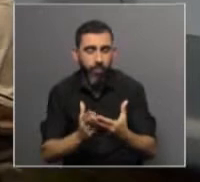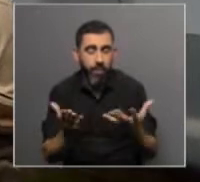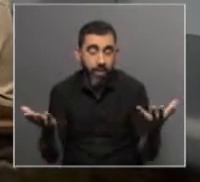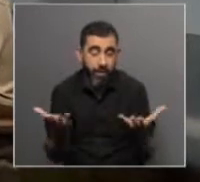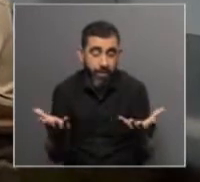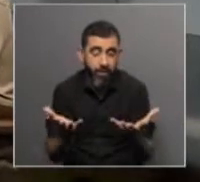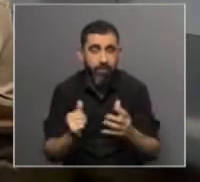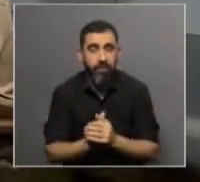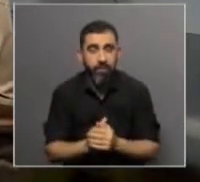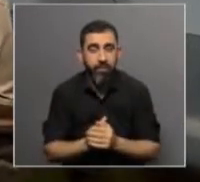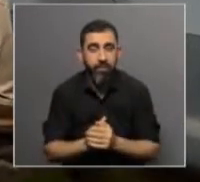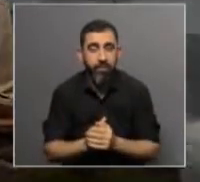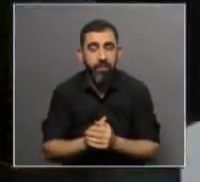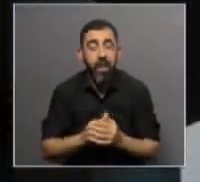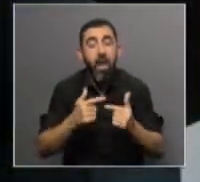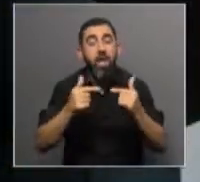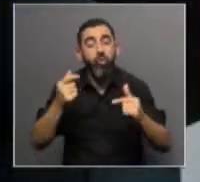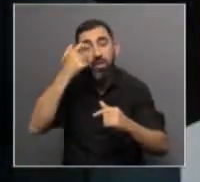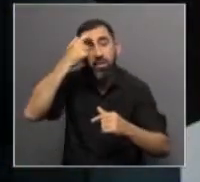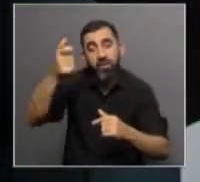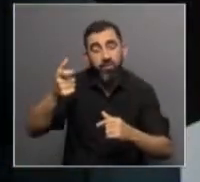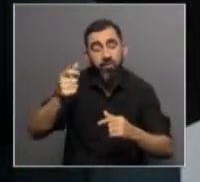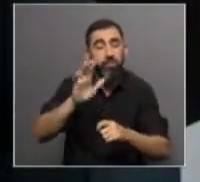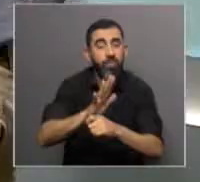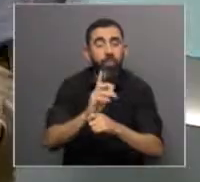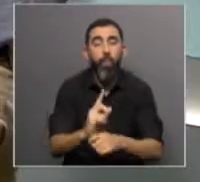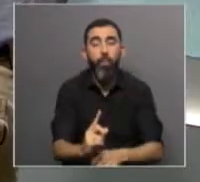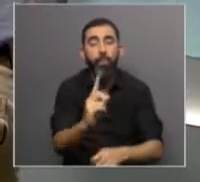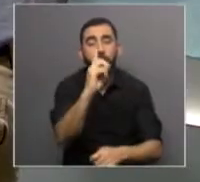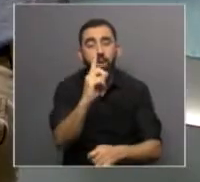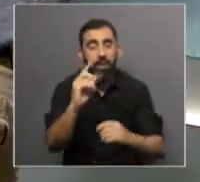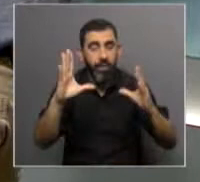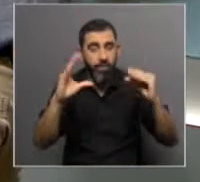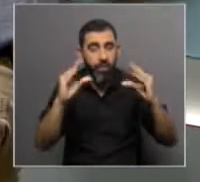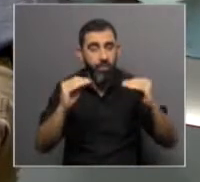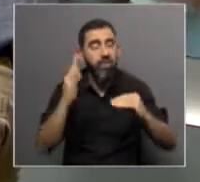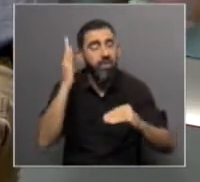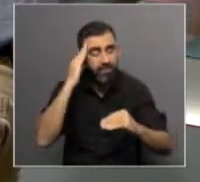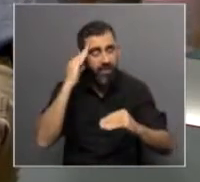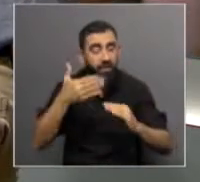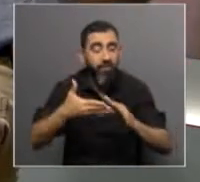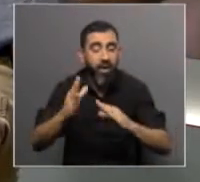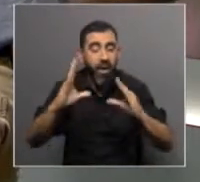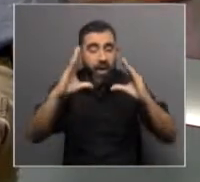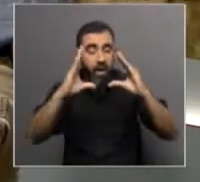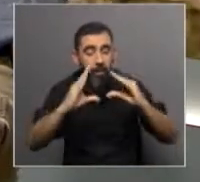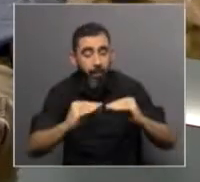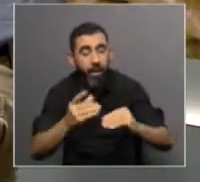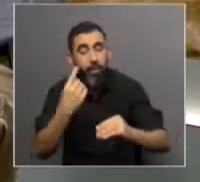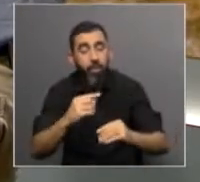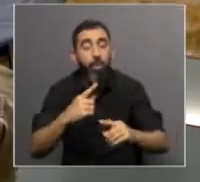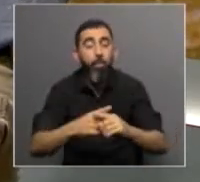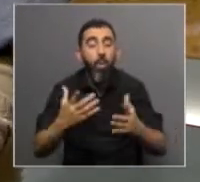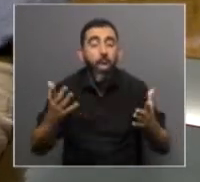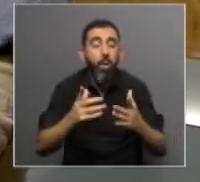autoplagiando, que las hipótesis científicas son como velitas que se prenden en la oscuridad, que sabemos que se van a apagar, pero que mientras tanto alumbran el